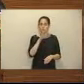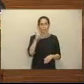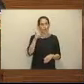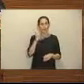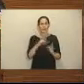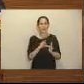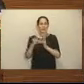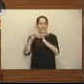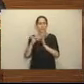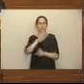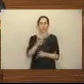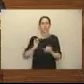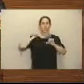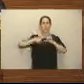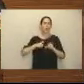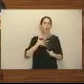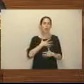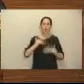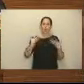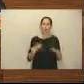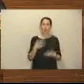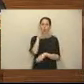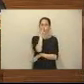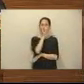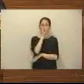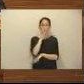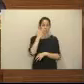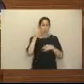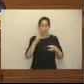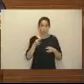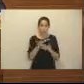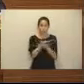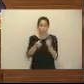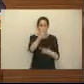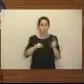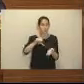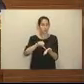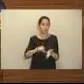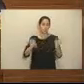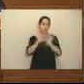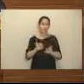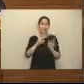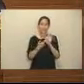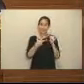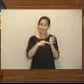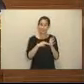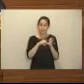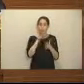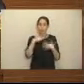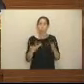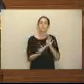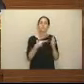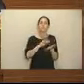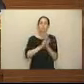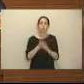yo creo que han vivido muy cómodas en la opacidad y que han minado completamente la confianza de los ciudadanos en el sistema mismo, en el sistema y en la